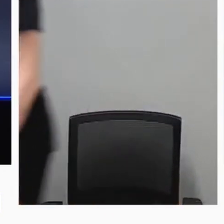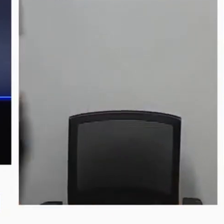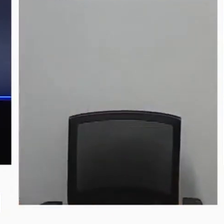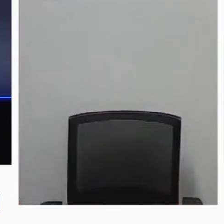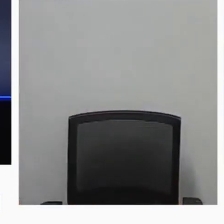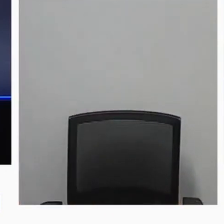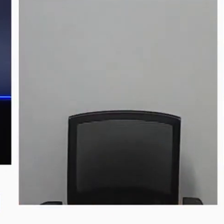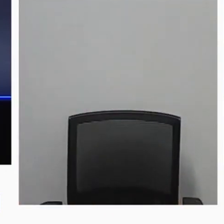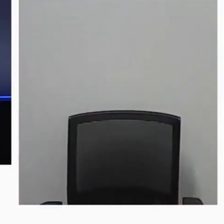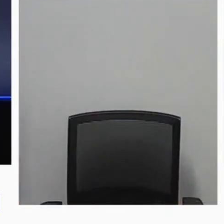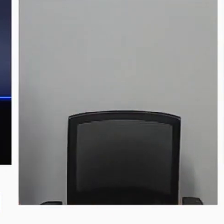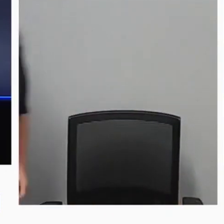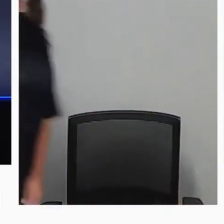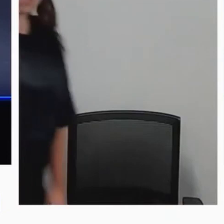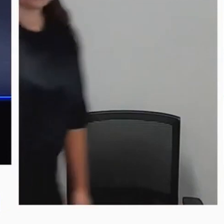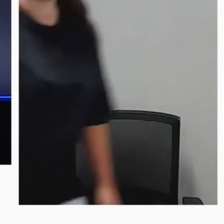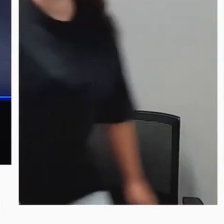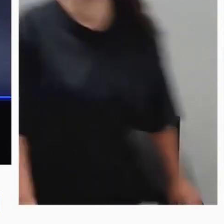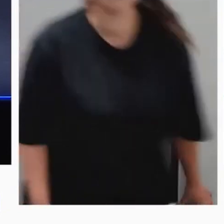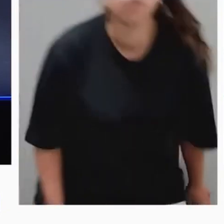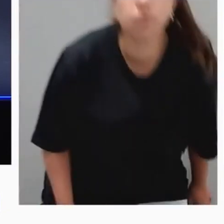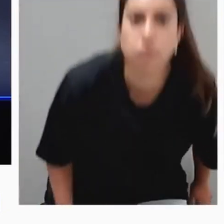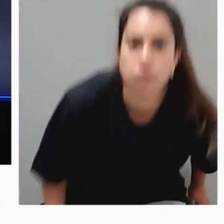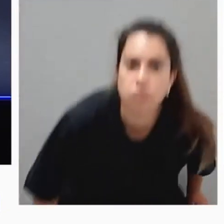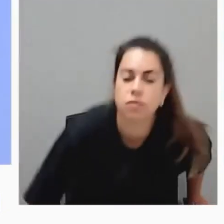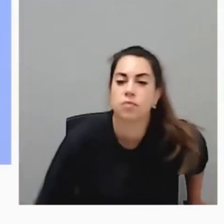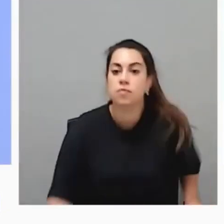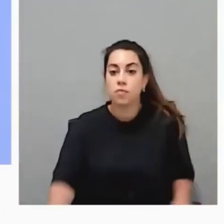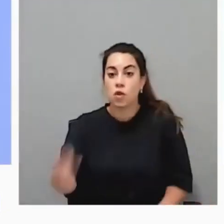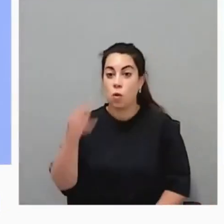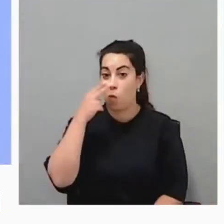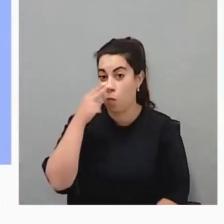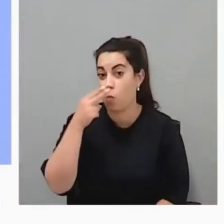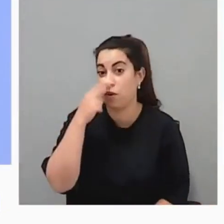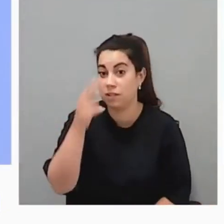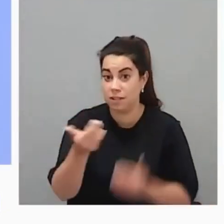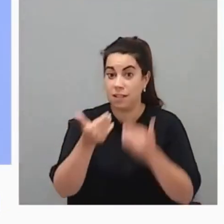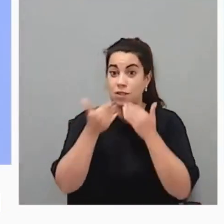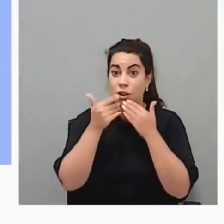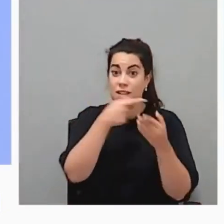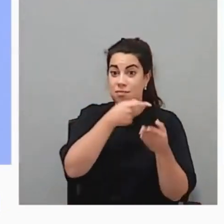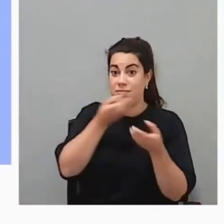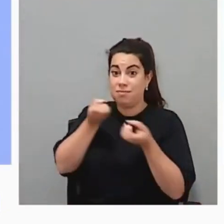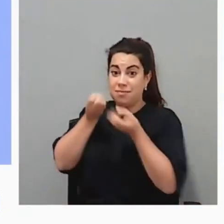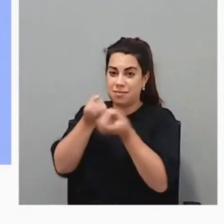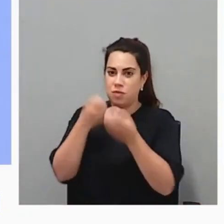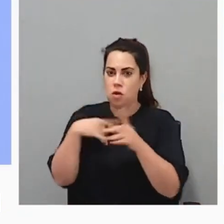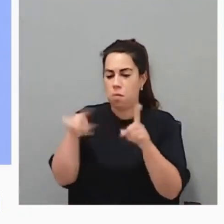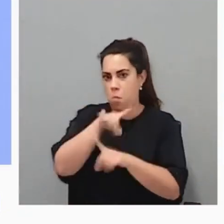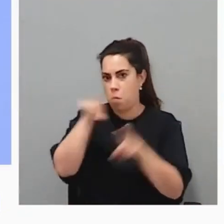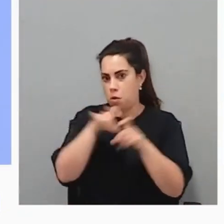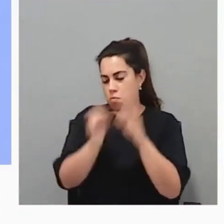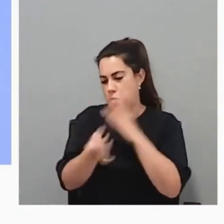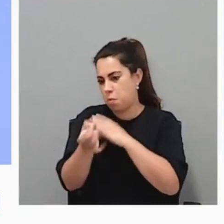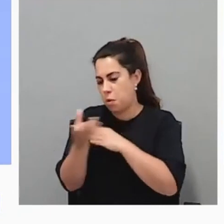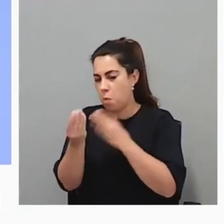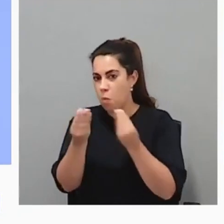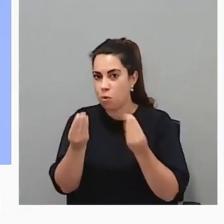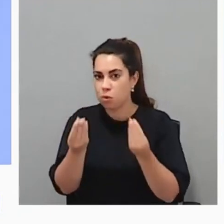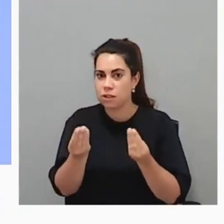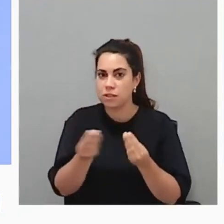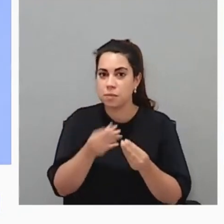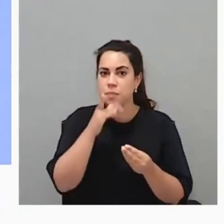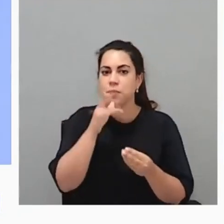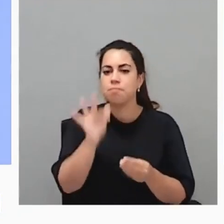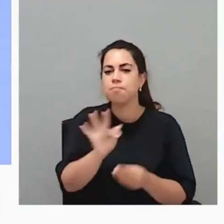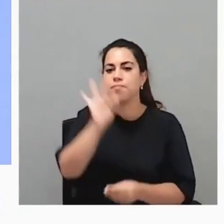Muy interesante, de ahí surgen también muchas otras preguntas que tengo. Ahora, a continuación, Fernando